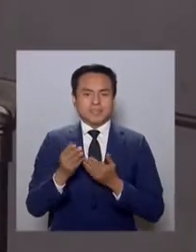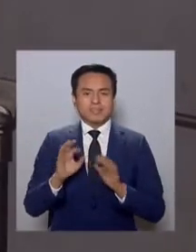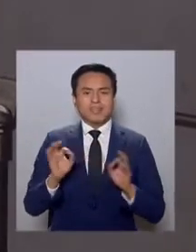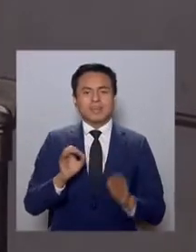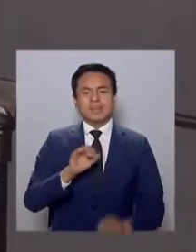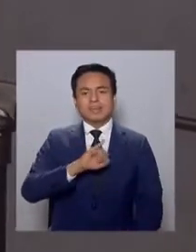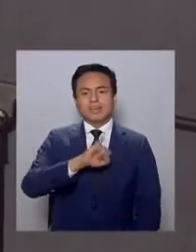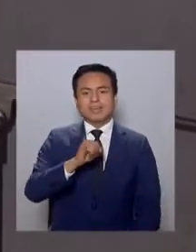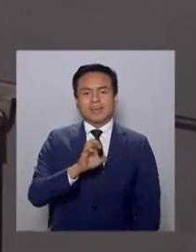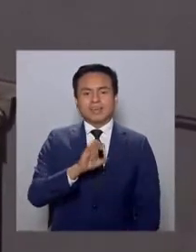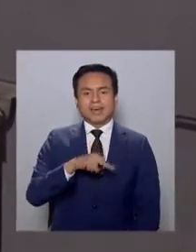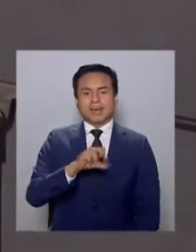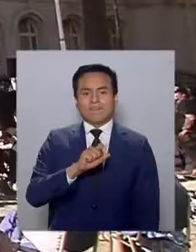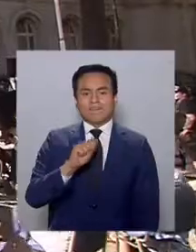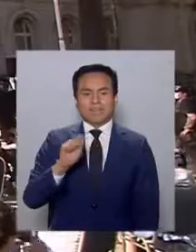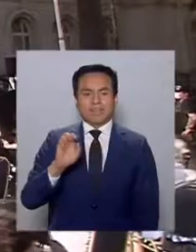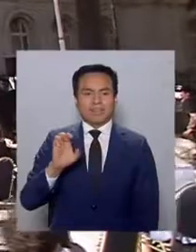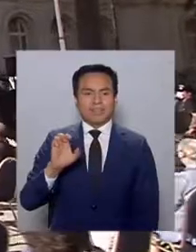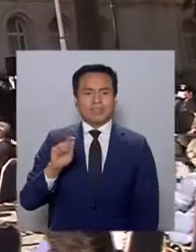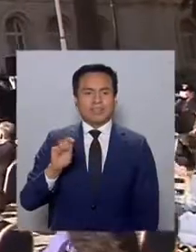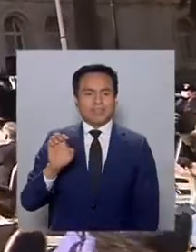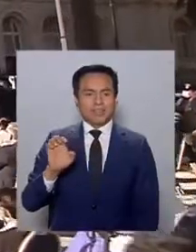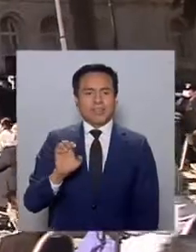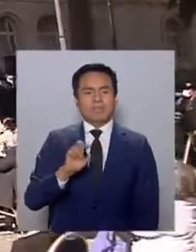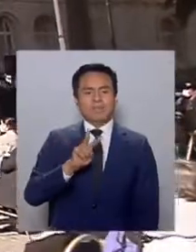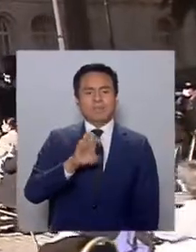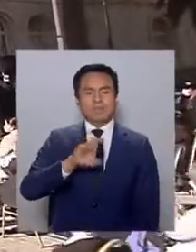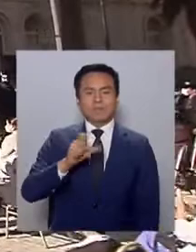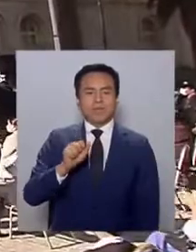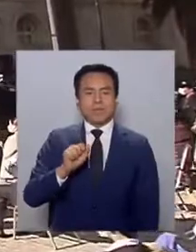doña Janet Vega Morales.